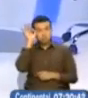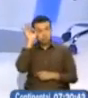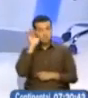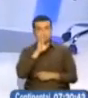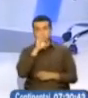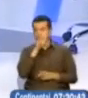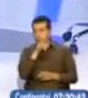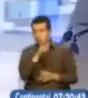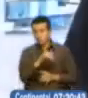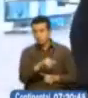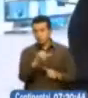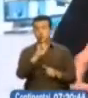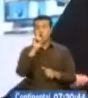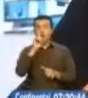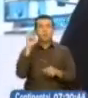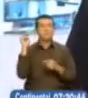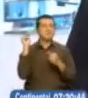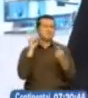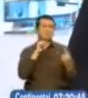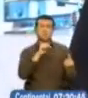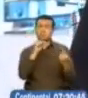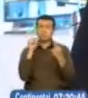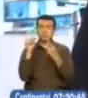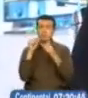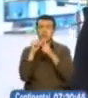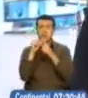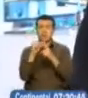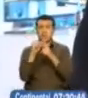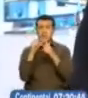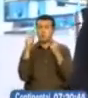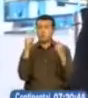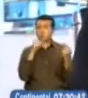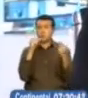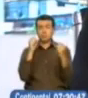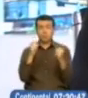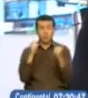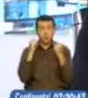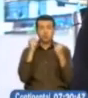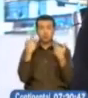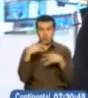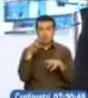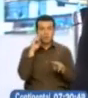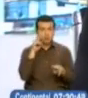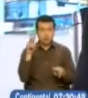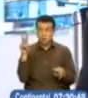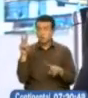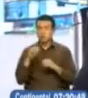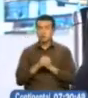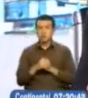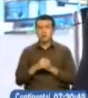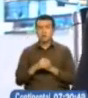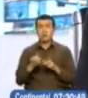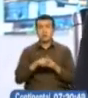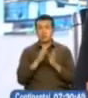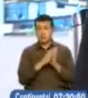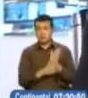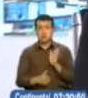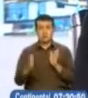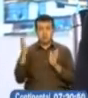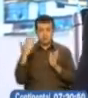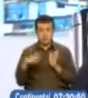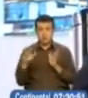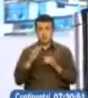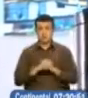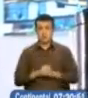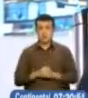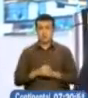decían, sino de la violencia que se va a manejar mediáticamente. Creo que va a haber mucha campaña sucia. Ya lo estamos viendo. Lo hemos visto desde que inició la campaña. Yo sí digo, la